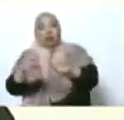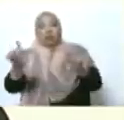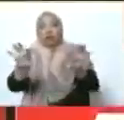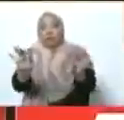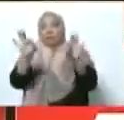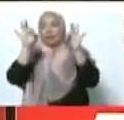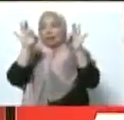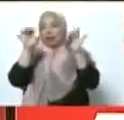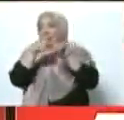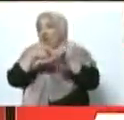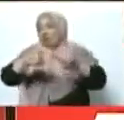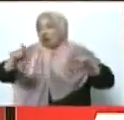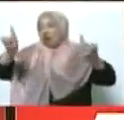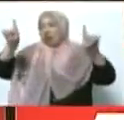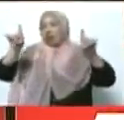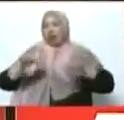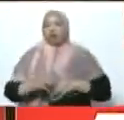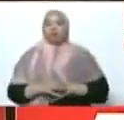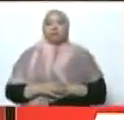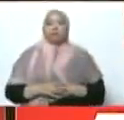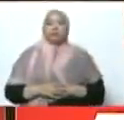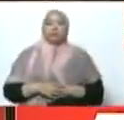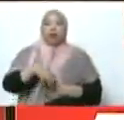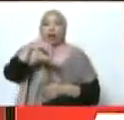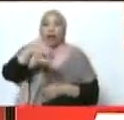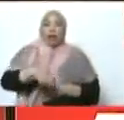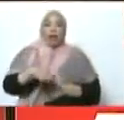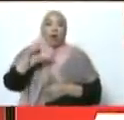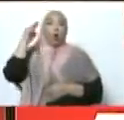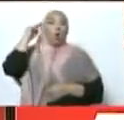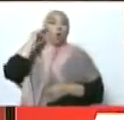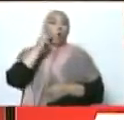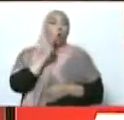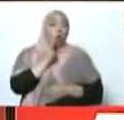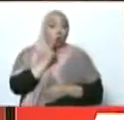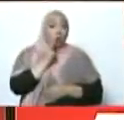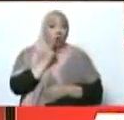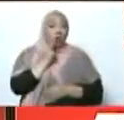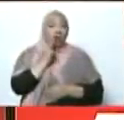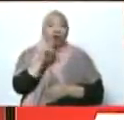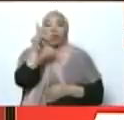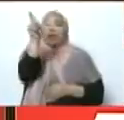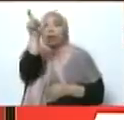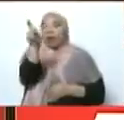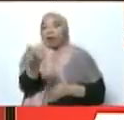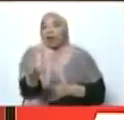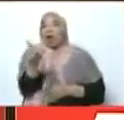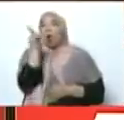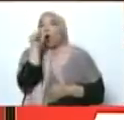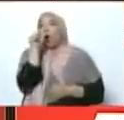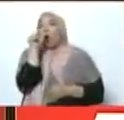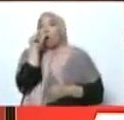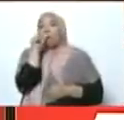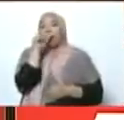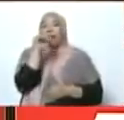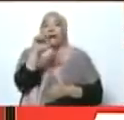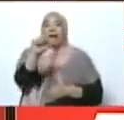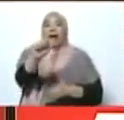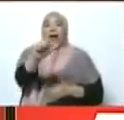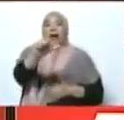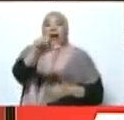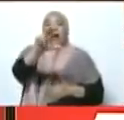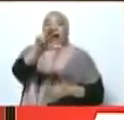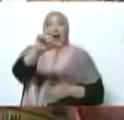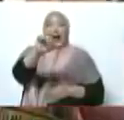decir. Estado Bolívar, el compañero Alexis Rodríguez Cabello como enlace para el Estado Bolívar.